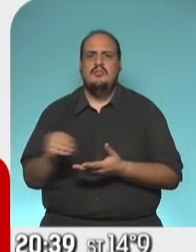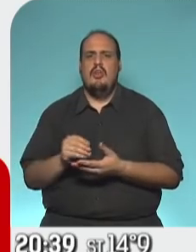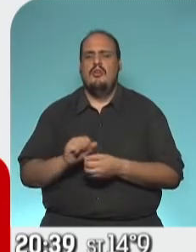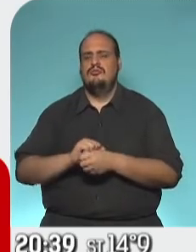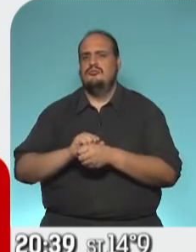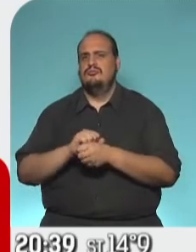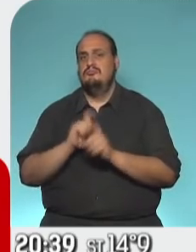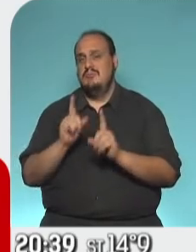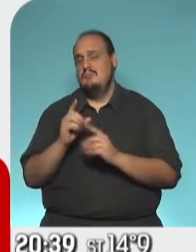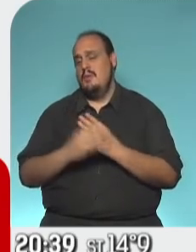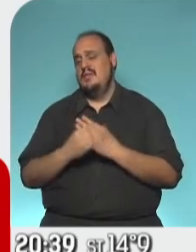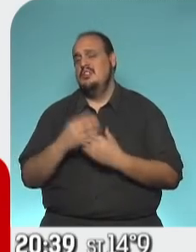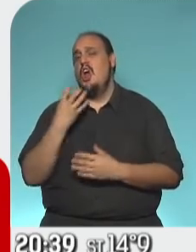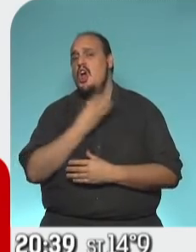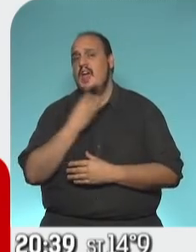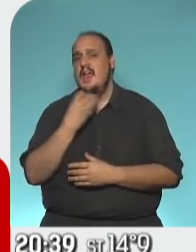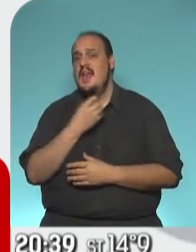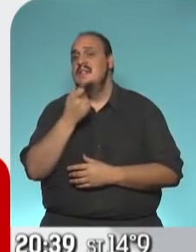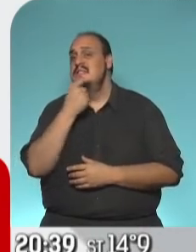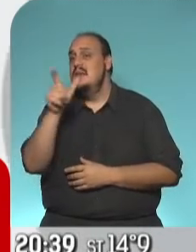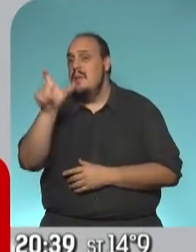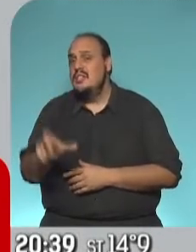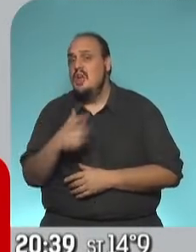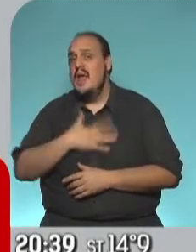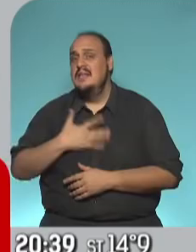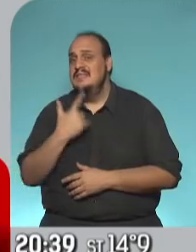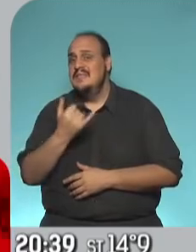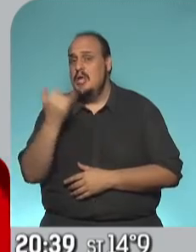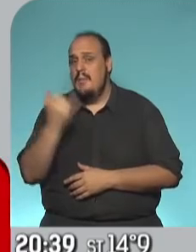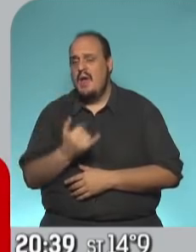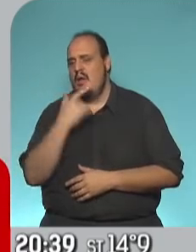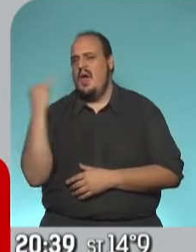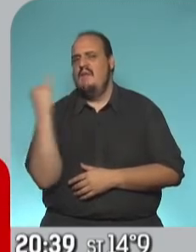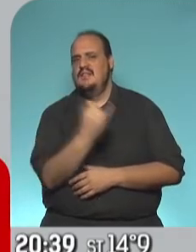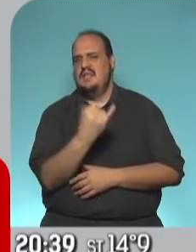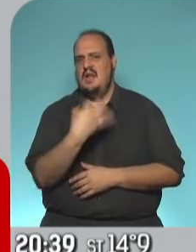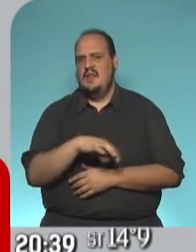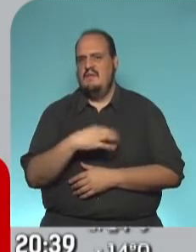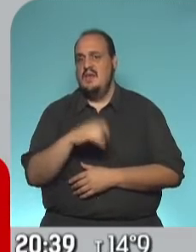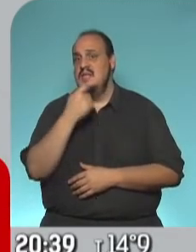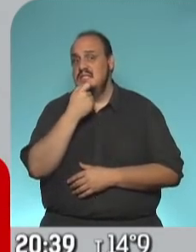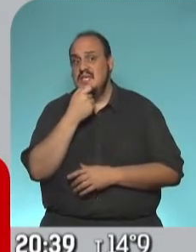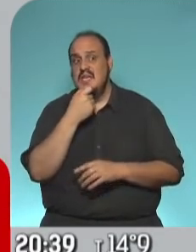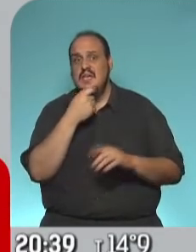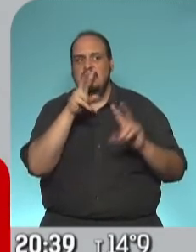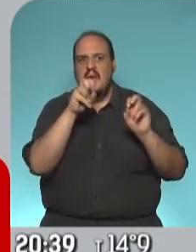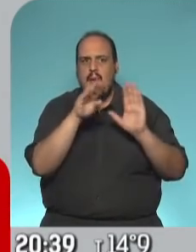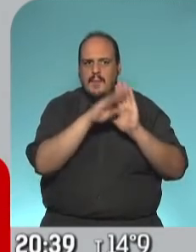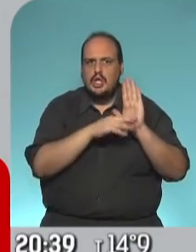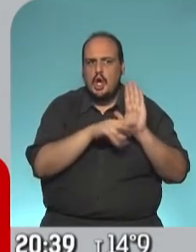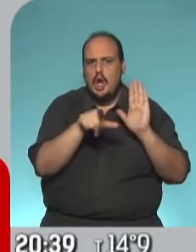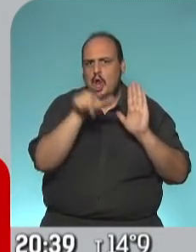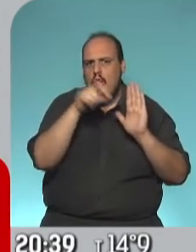González García, en el hecho de que cuando hay un síntoma hay que avisar. Cuando se cumplen los criterios de casos sospechosos, el sistema de